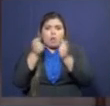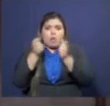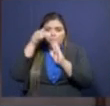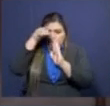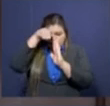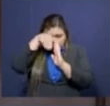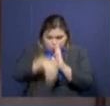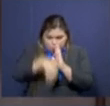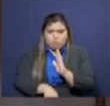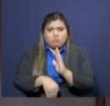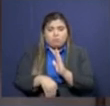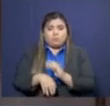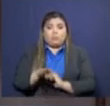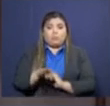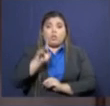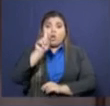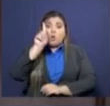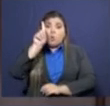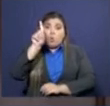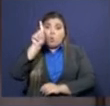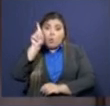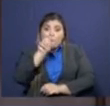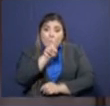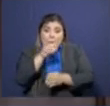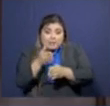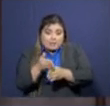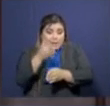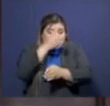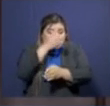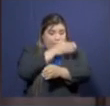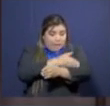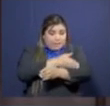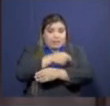Un mes antes de la confirmación del primer caso en nuestro país